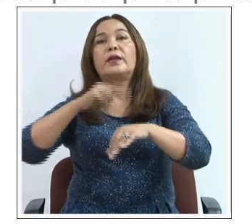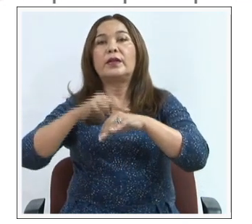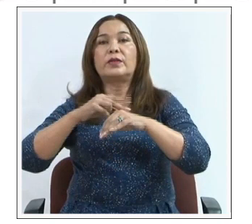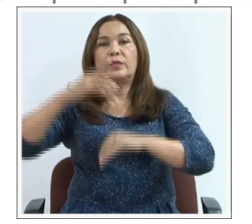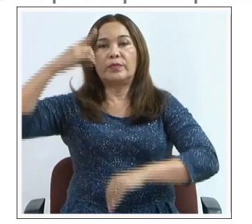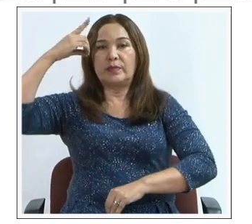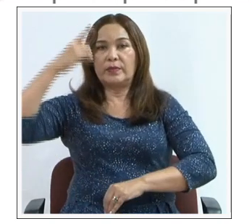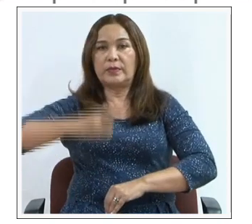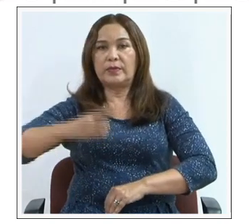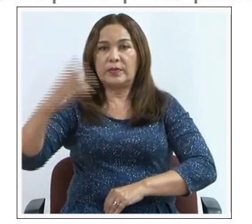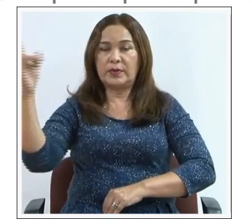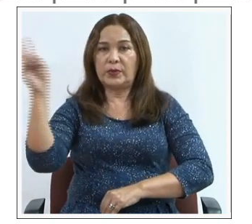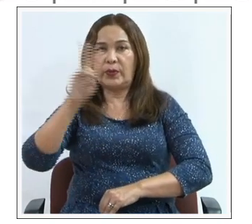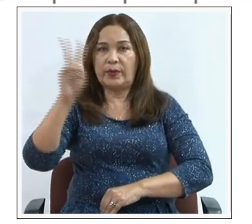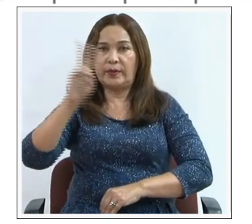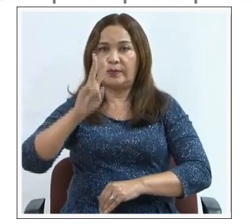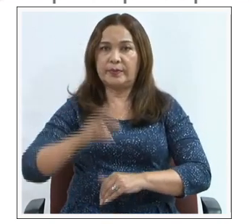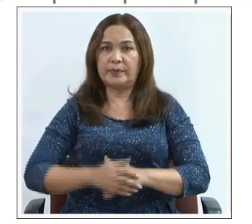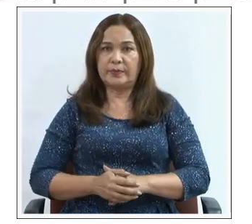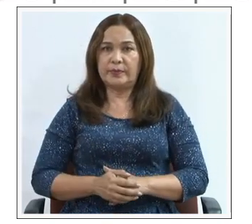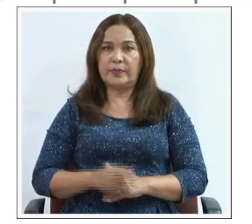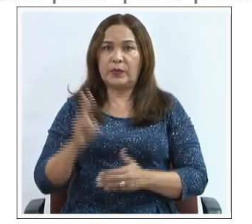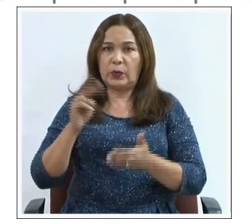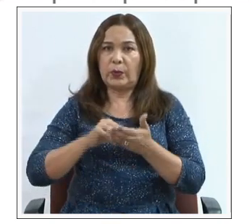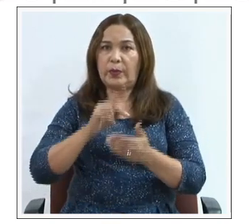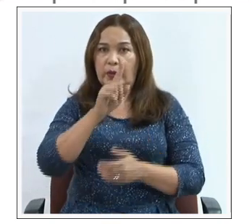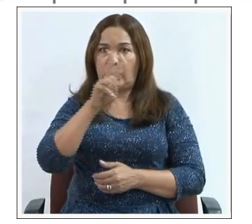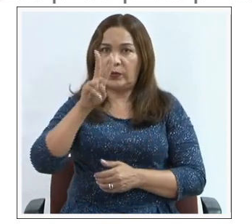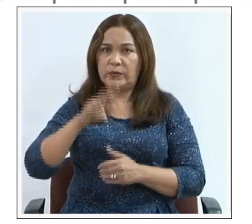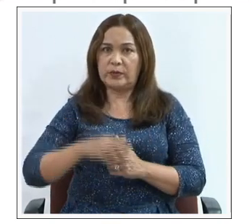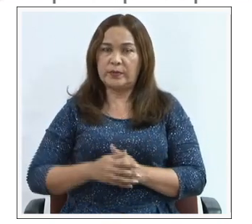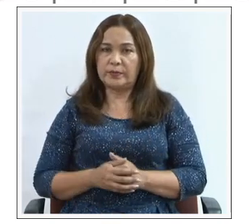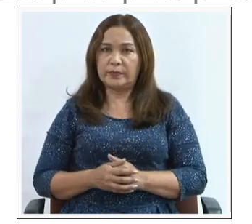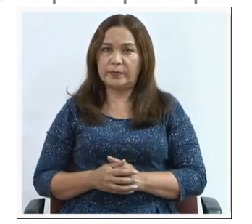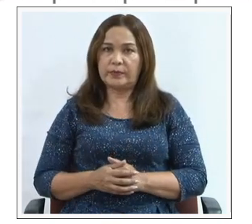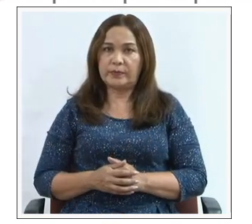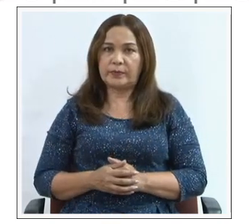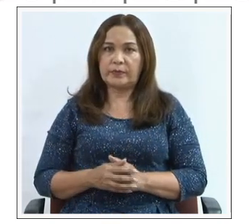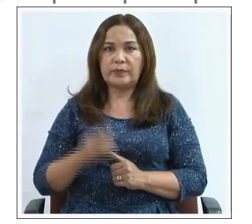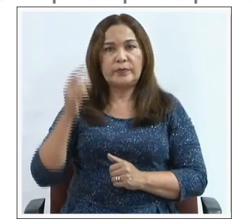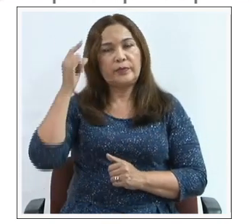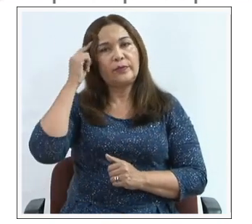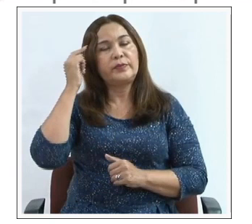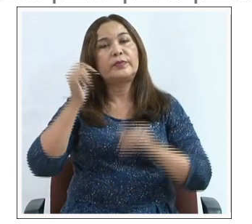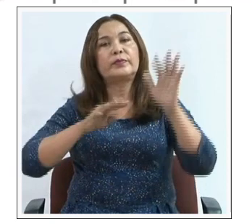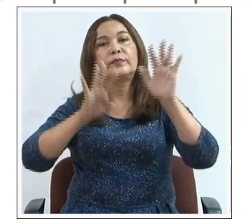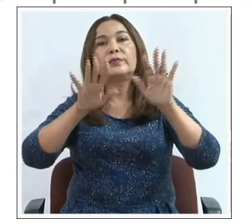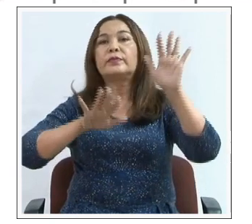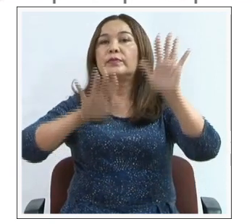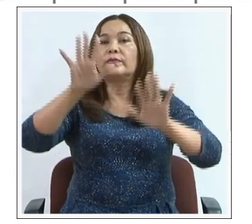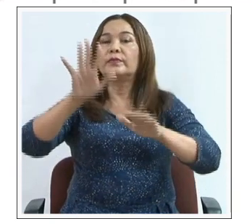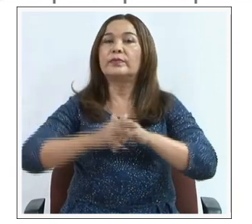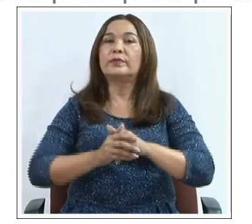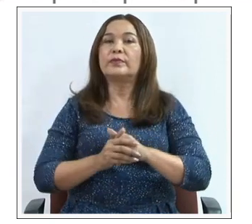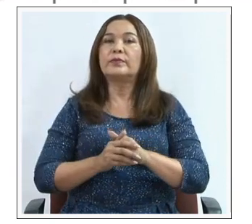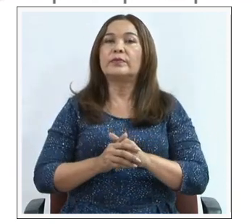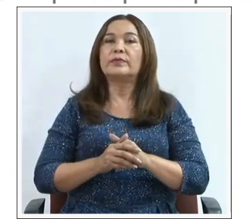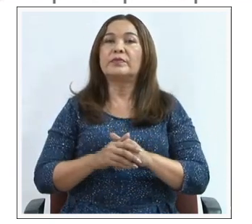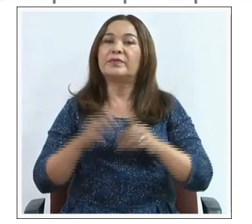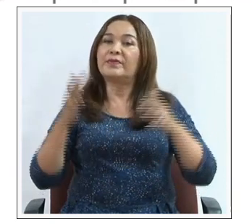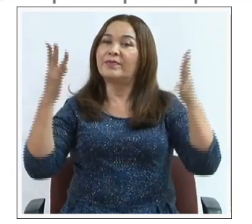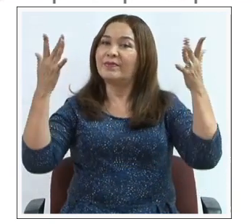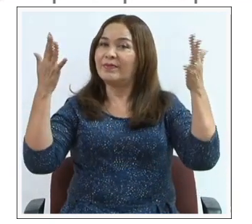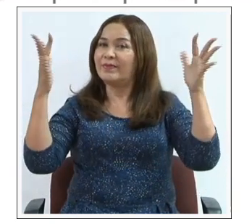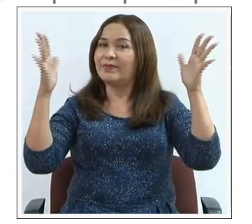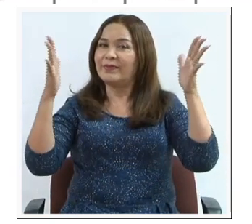de la dignidad venezolana 2012 día 14 y 15 asueto